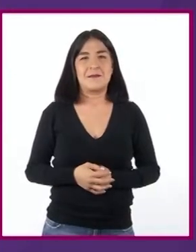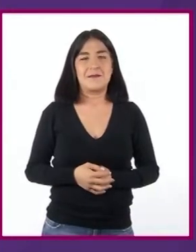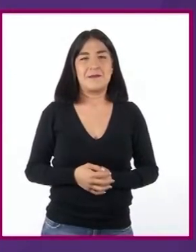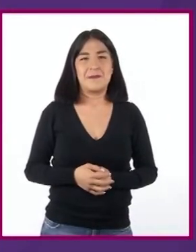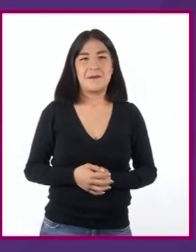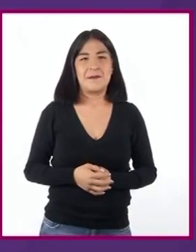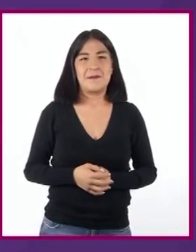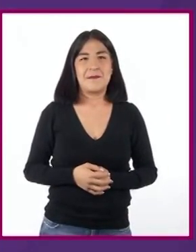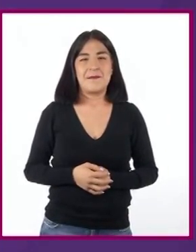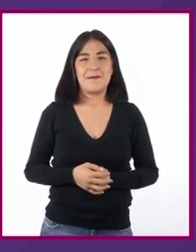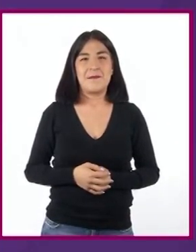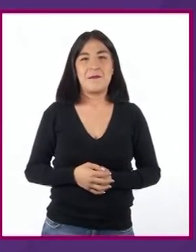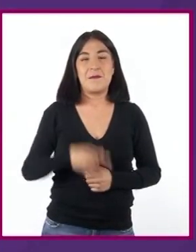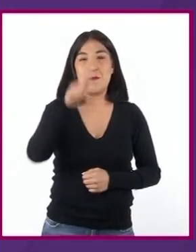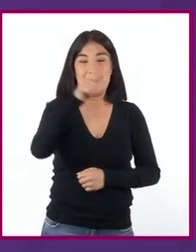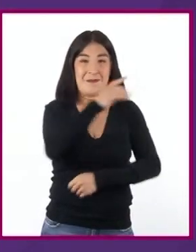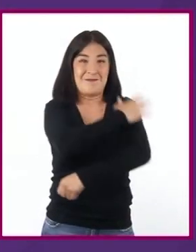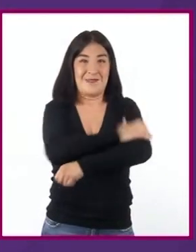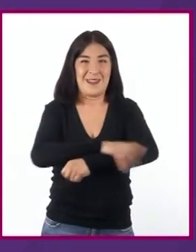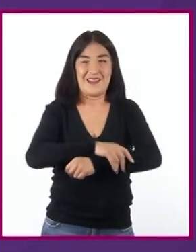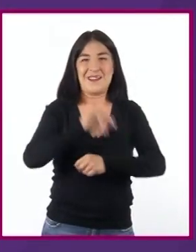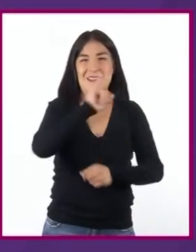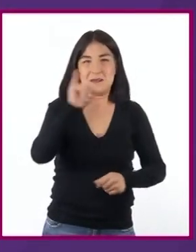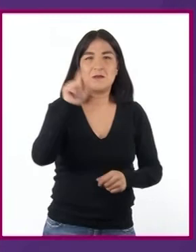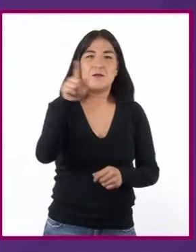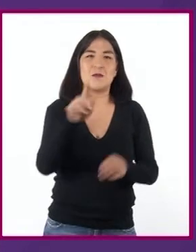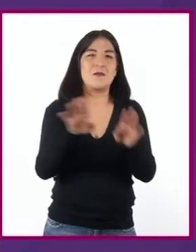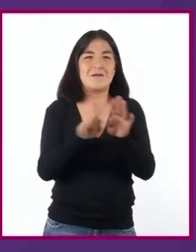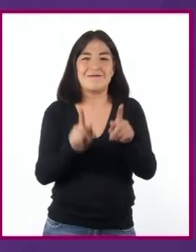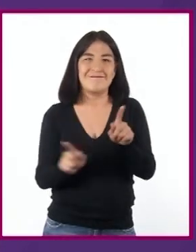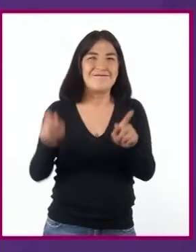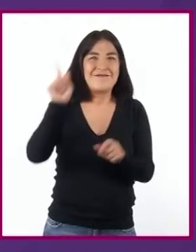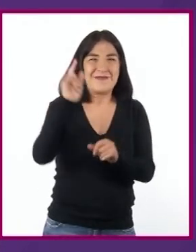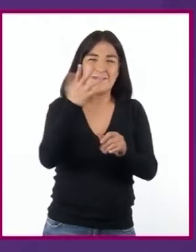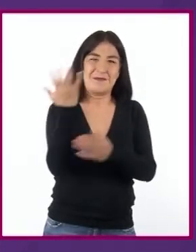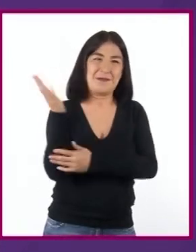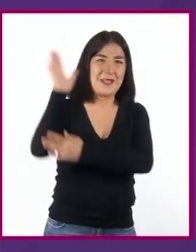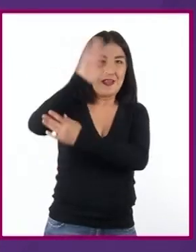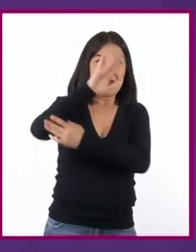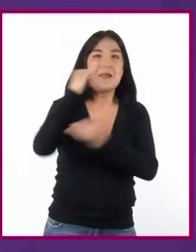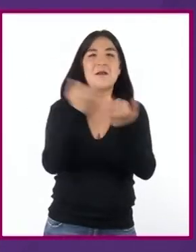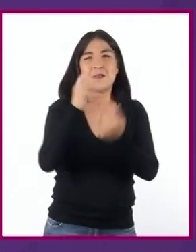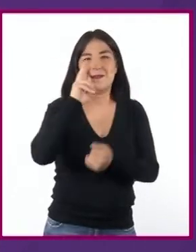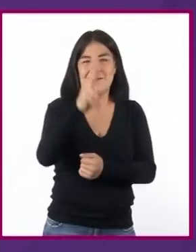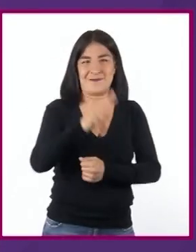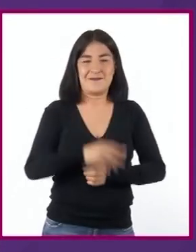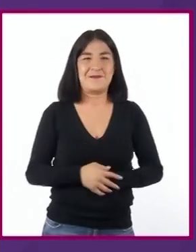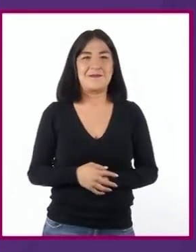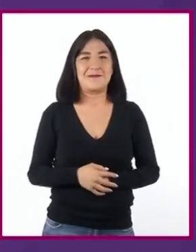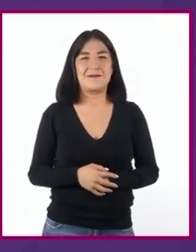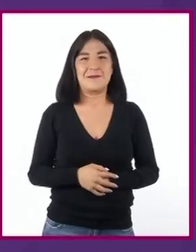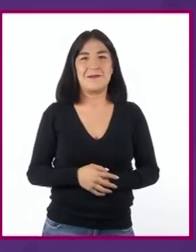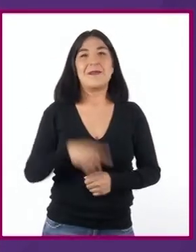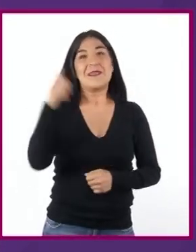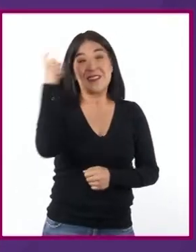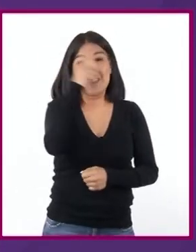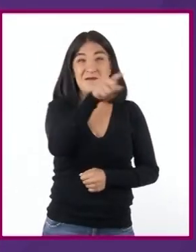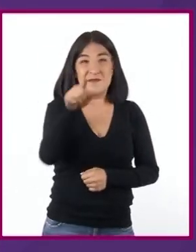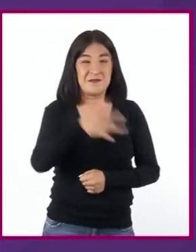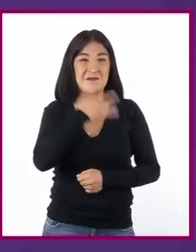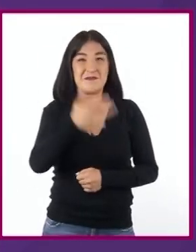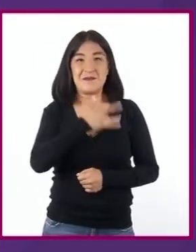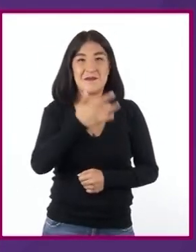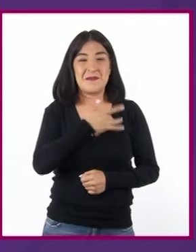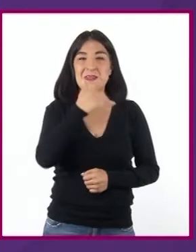Elevas el brazo izquierdo y giras tu cabeza como si quisieras ver hacia la palma izquierda. Si es muy complicado para ti